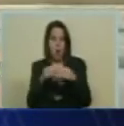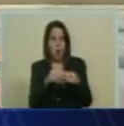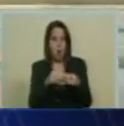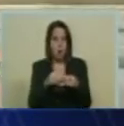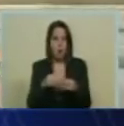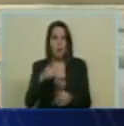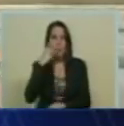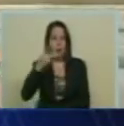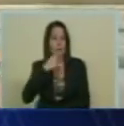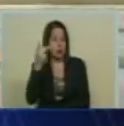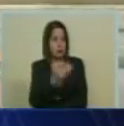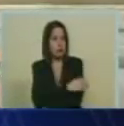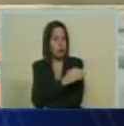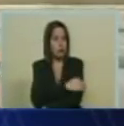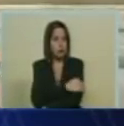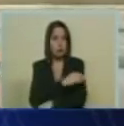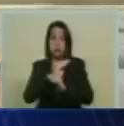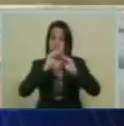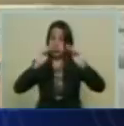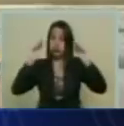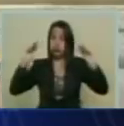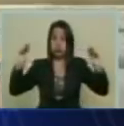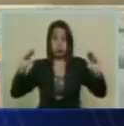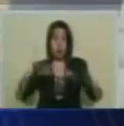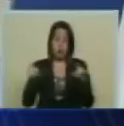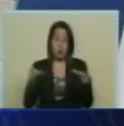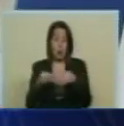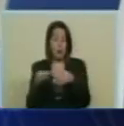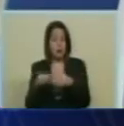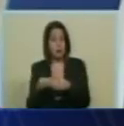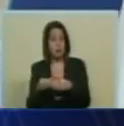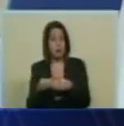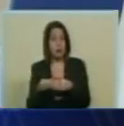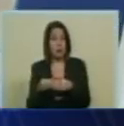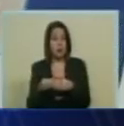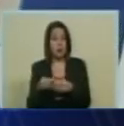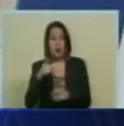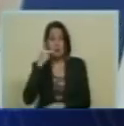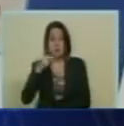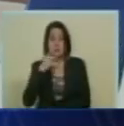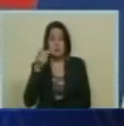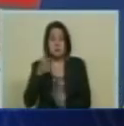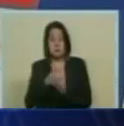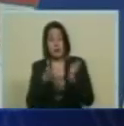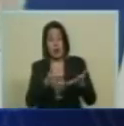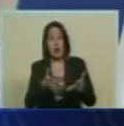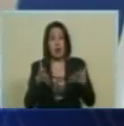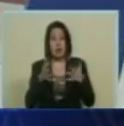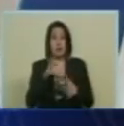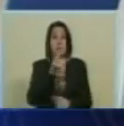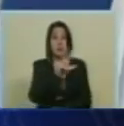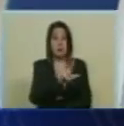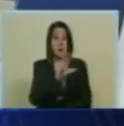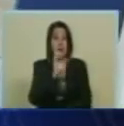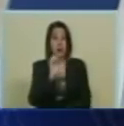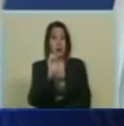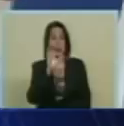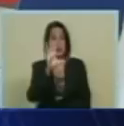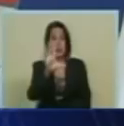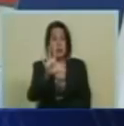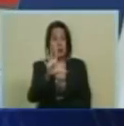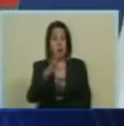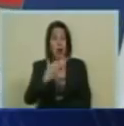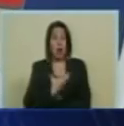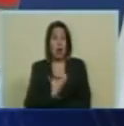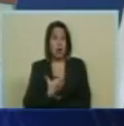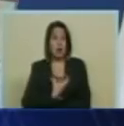de la oposición llamaron abiertamente a no acudir. Hemos consolidado el triunfo en 305